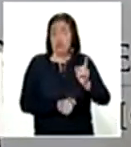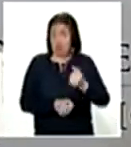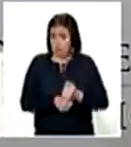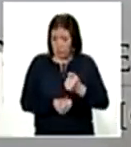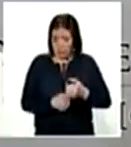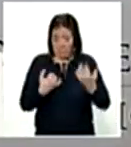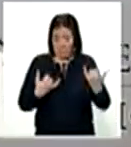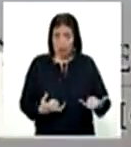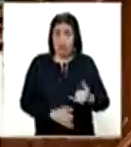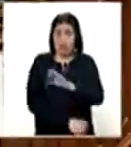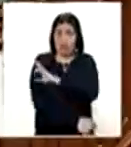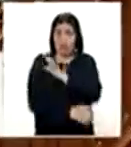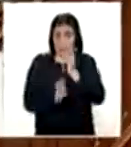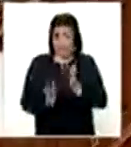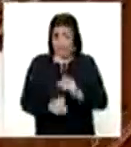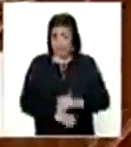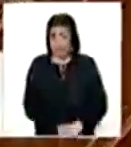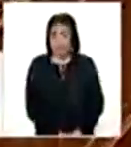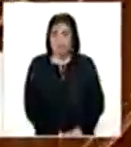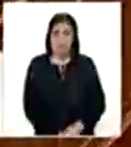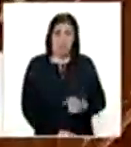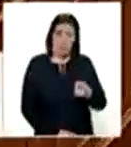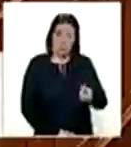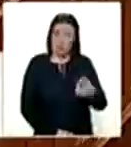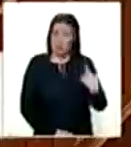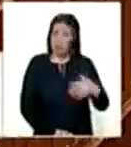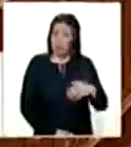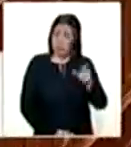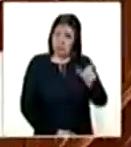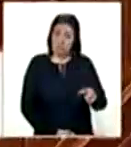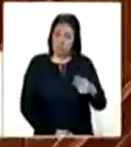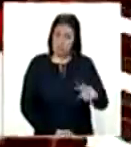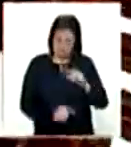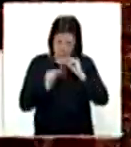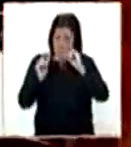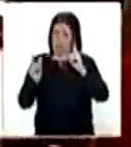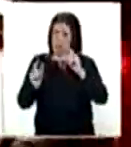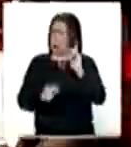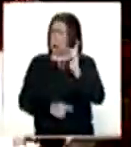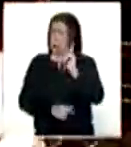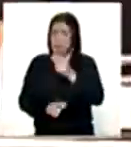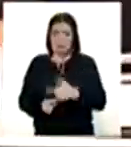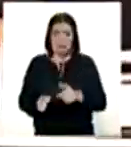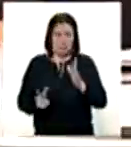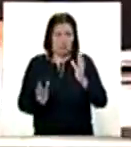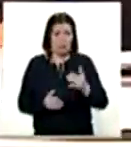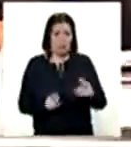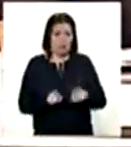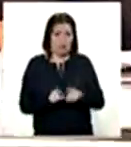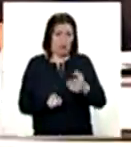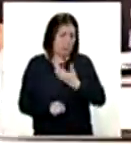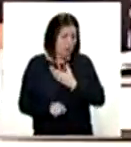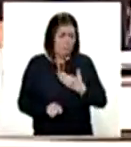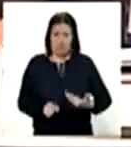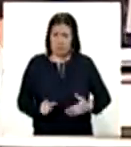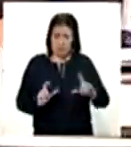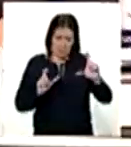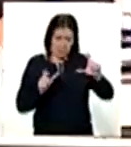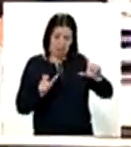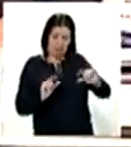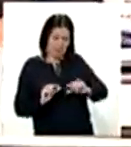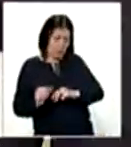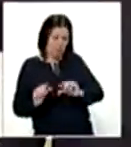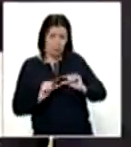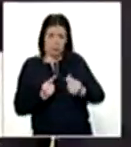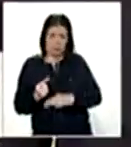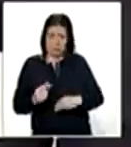actual fiscal de la Nación. La acusación de Salaverry sorprendió a diversos líderes políticos, incluida la presidenta del Consejo de Ministros, Mercedes